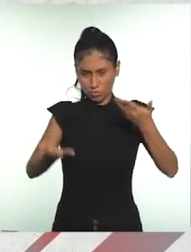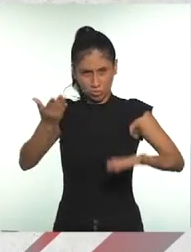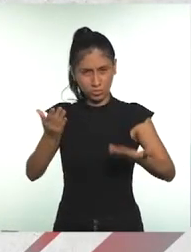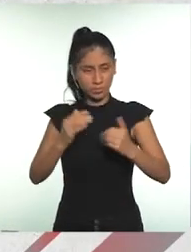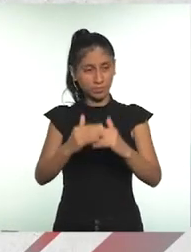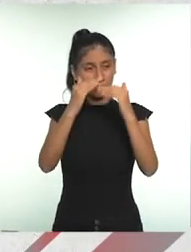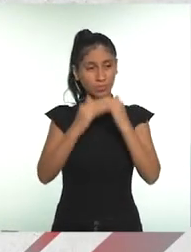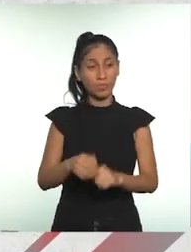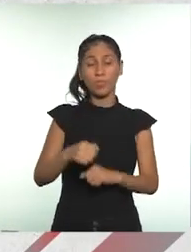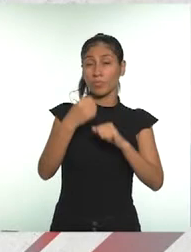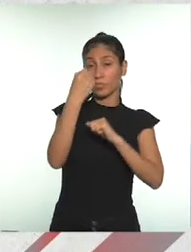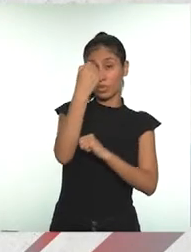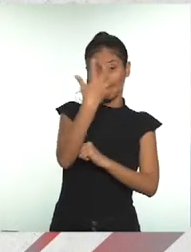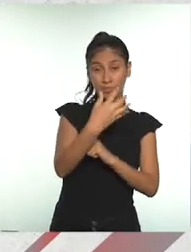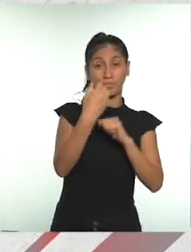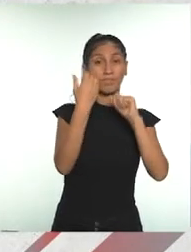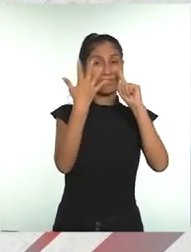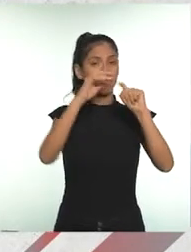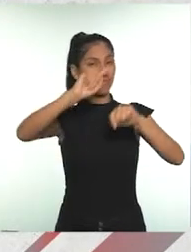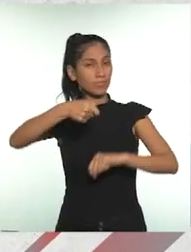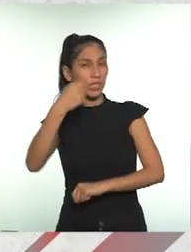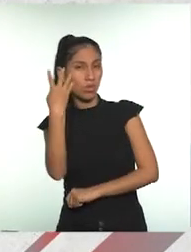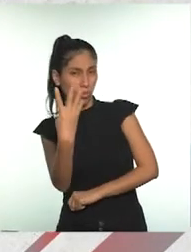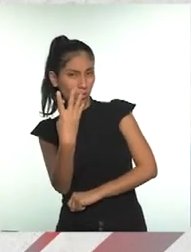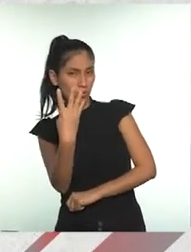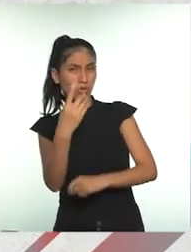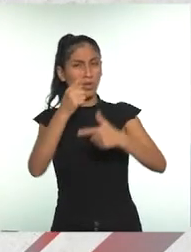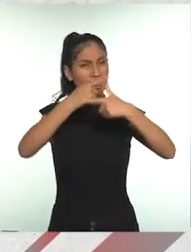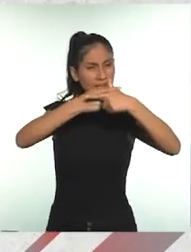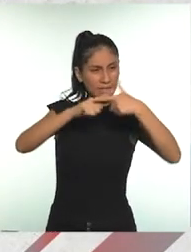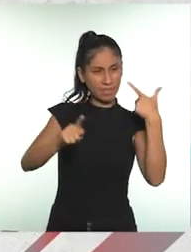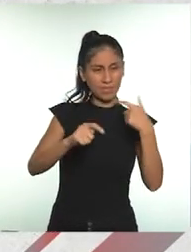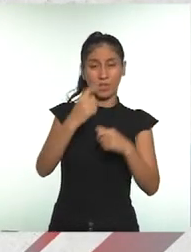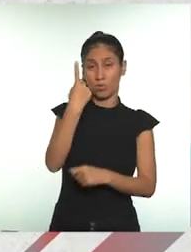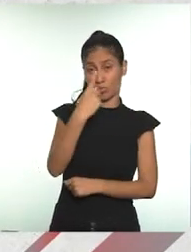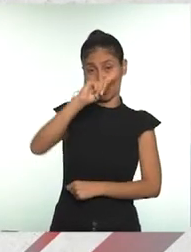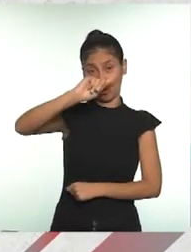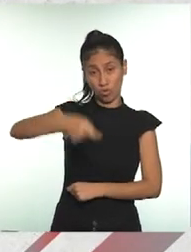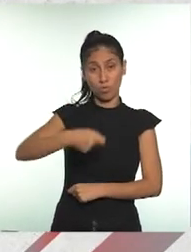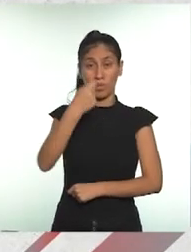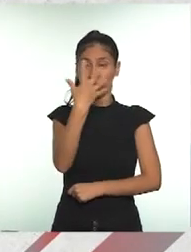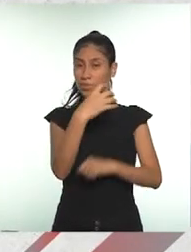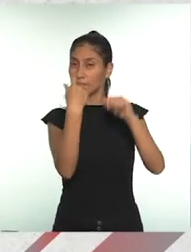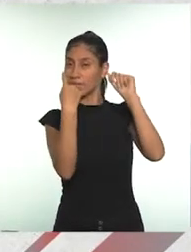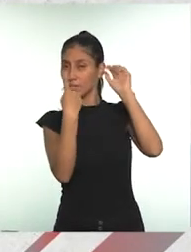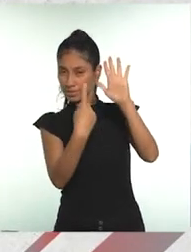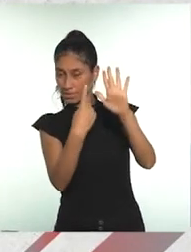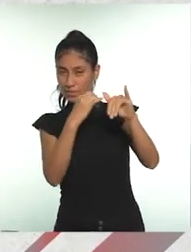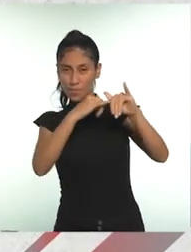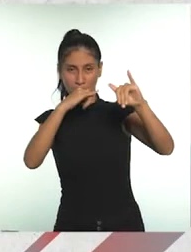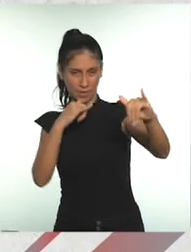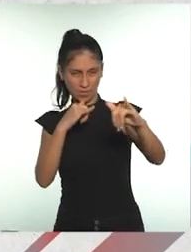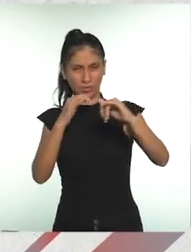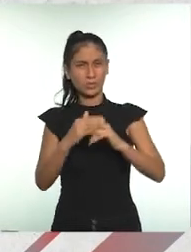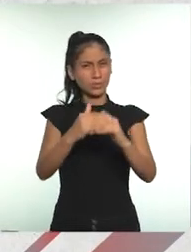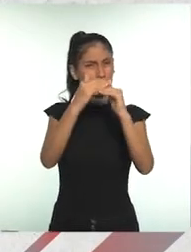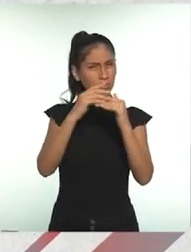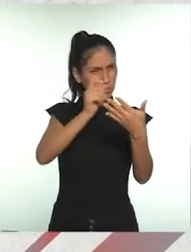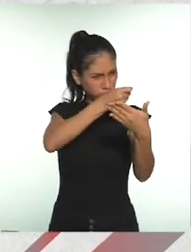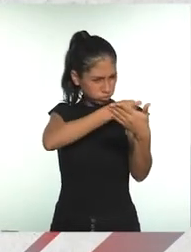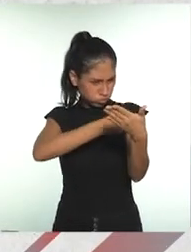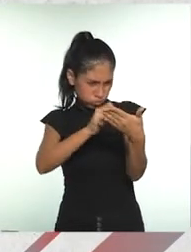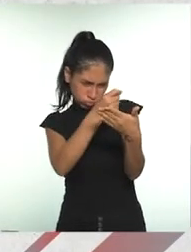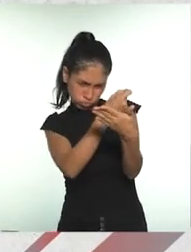cociente 56,4 kilogramos entre el cuadrado de 1,56 metros.